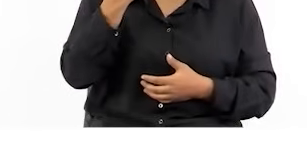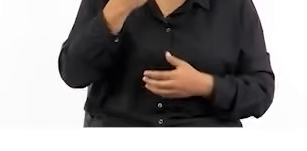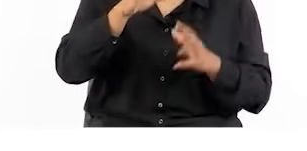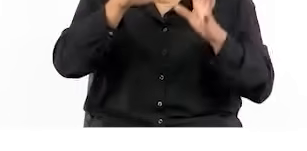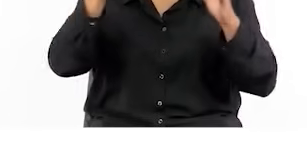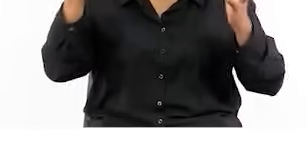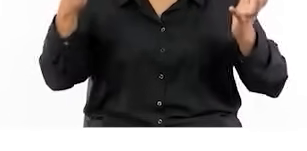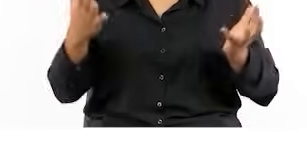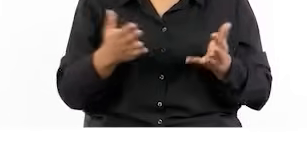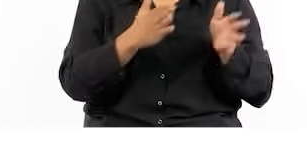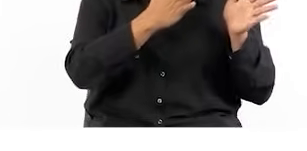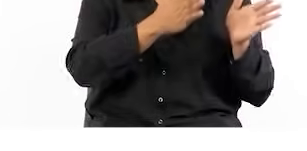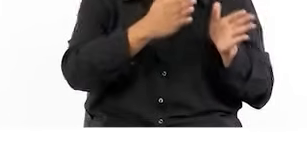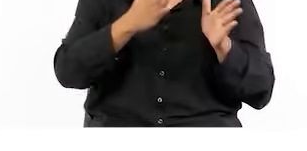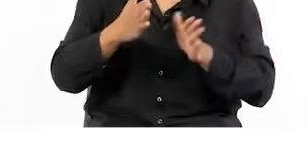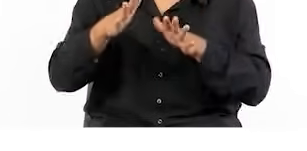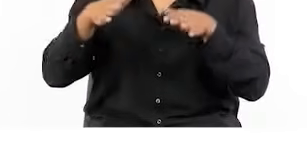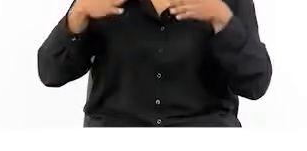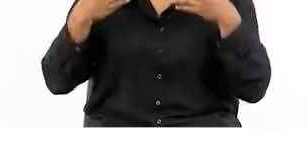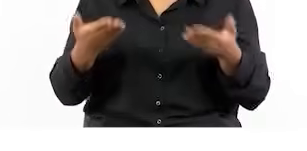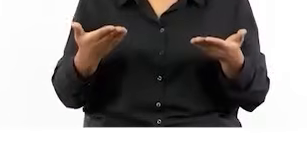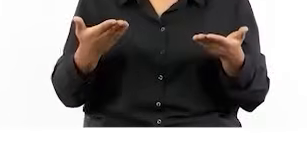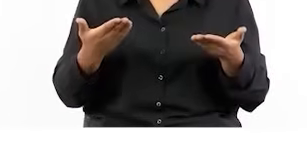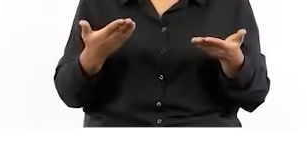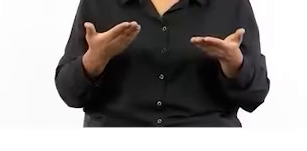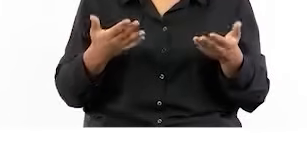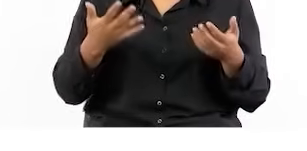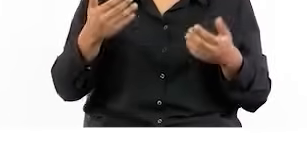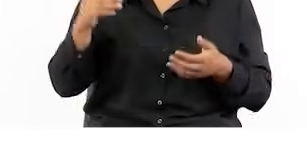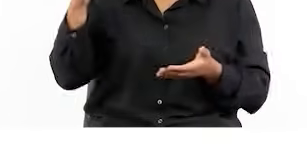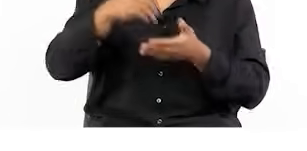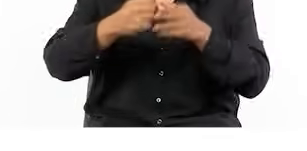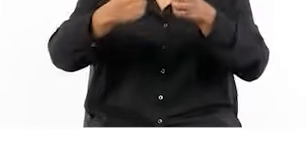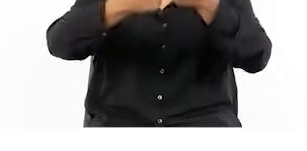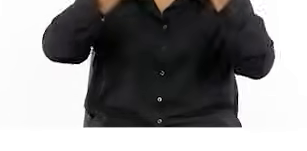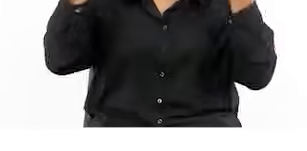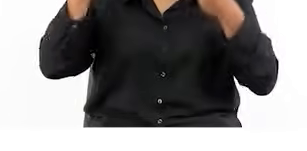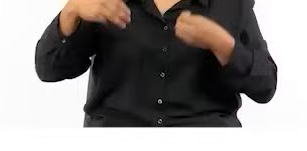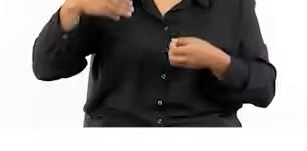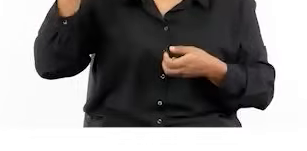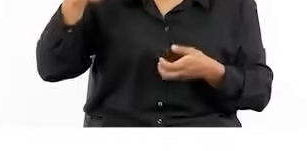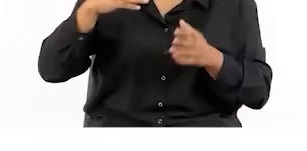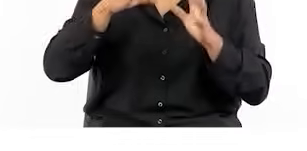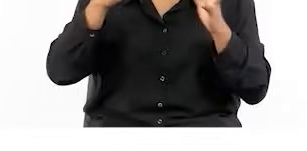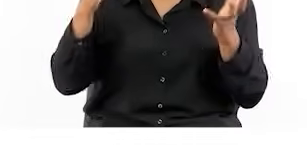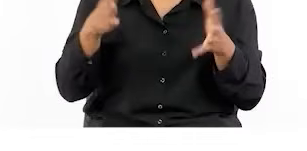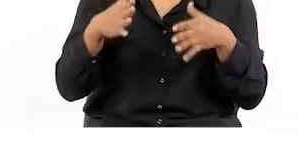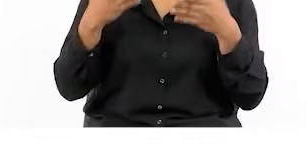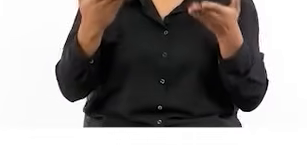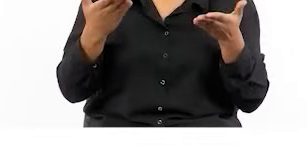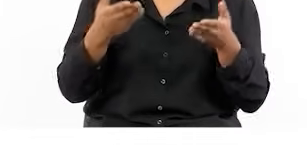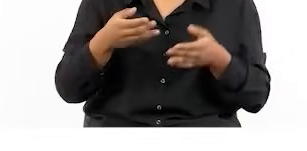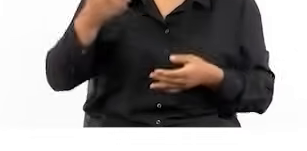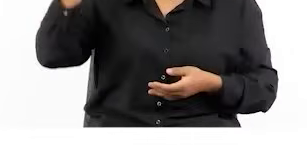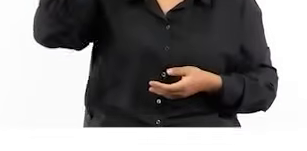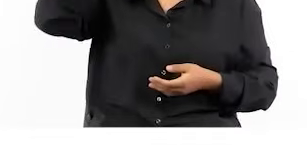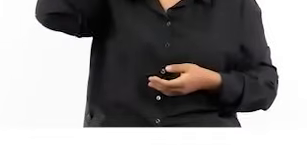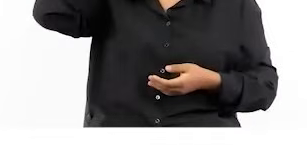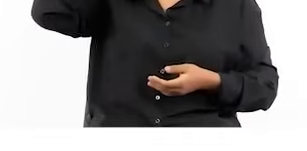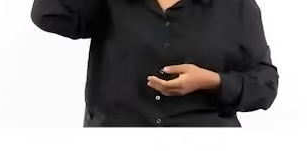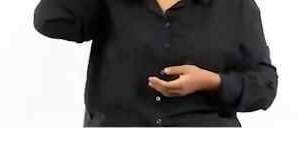Surge una pregunta: ¿cómo se pueden ordenar tantos acontecimientos importantes que han ocurrido a lo largo de los millones de años en la